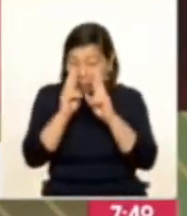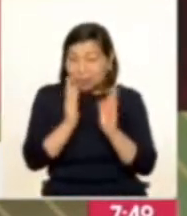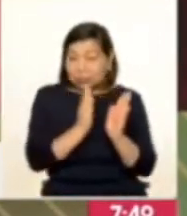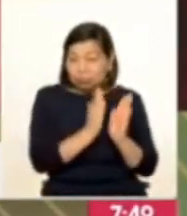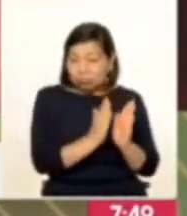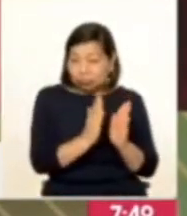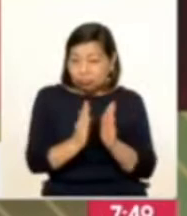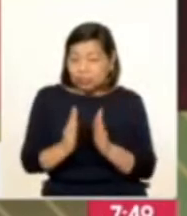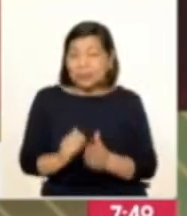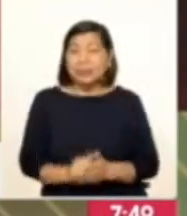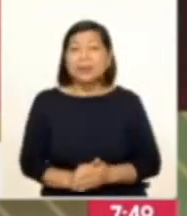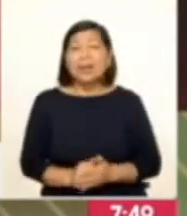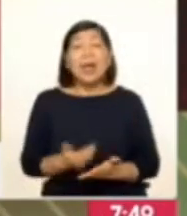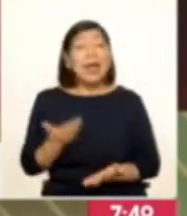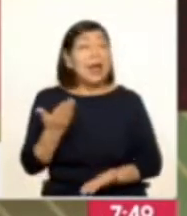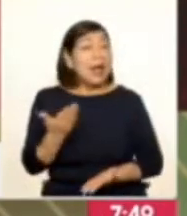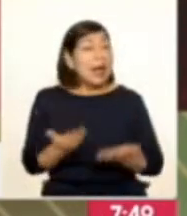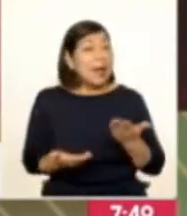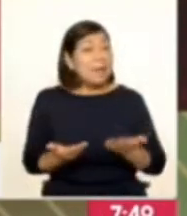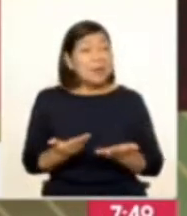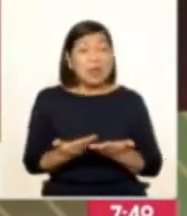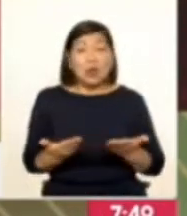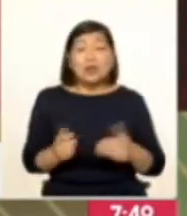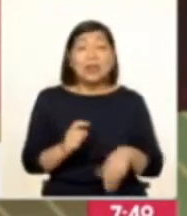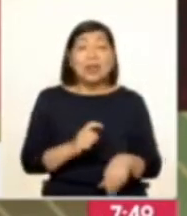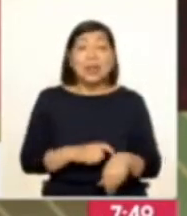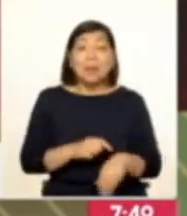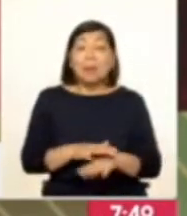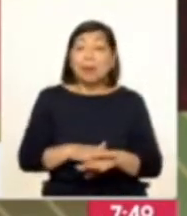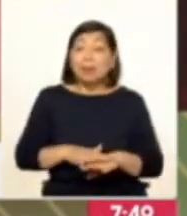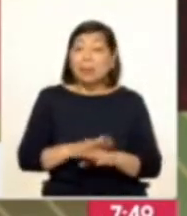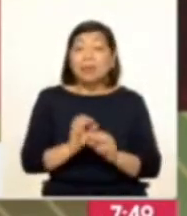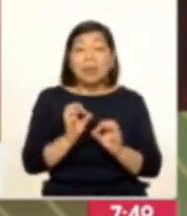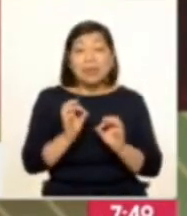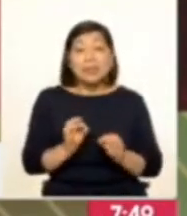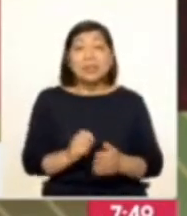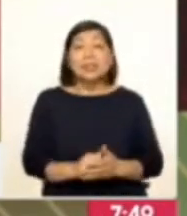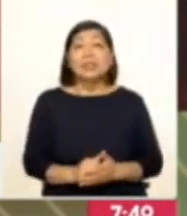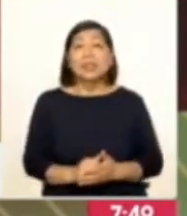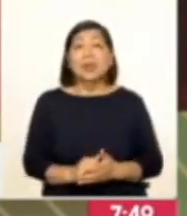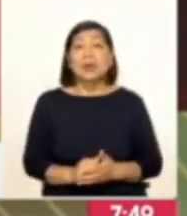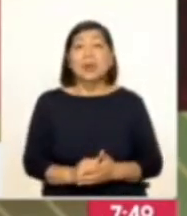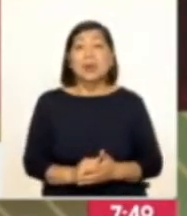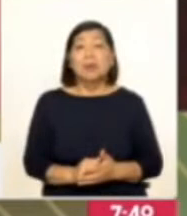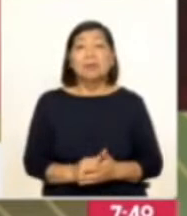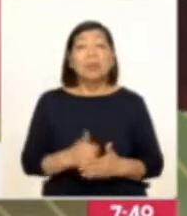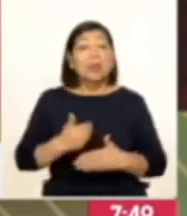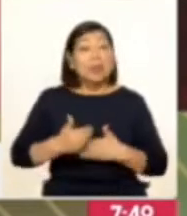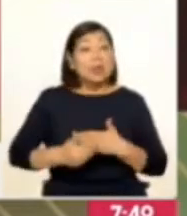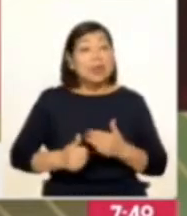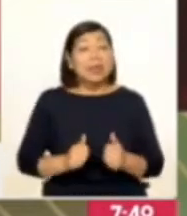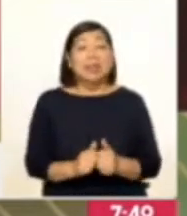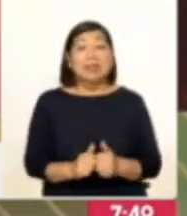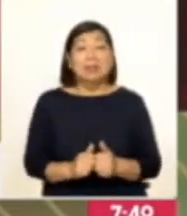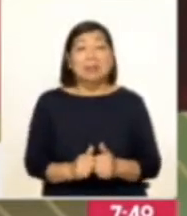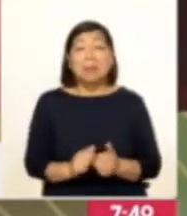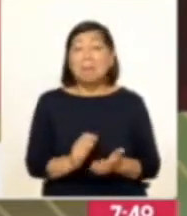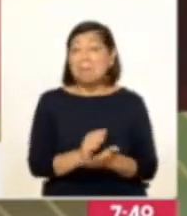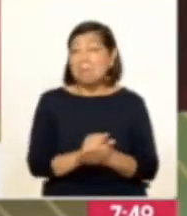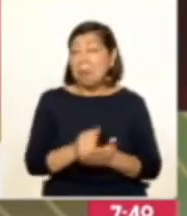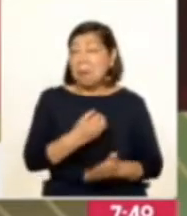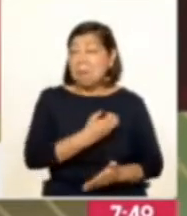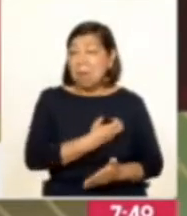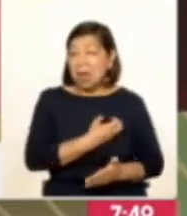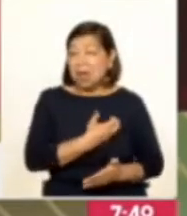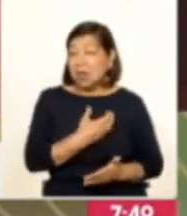el debido procedimiento y a veces pues estas cosas toman su tiempo pero pueden estar seguros que seguramente en el transcurso de hacia los meses de